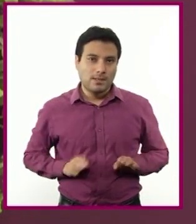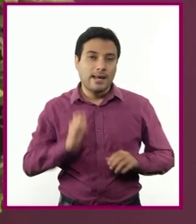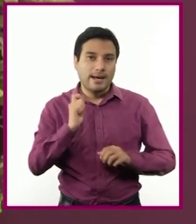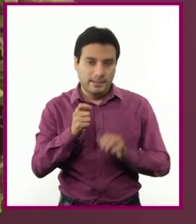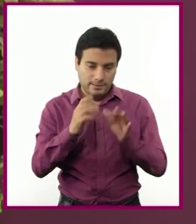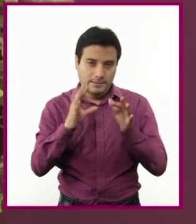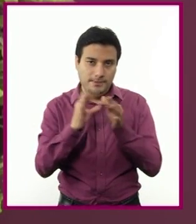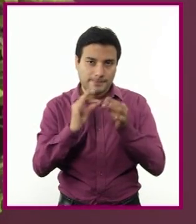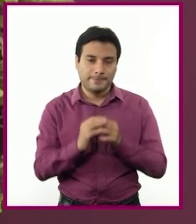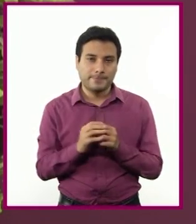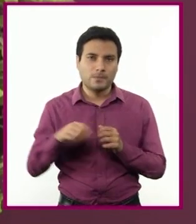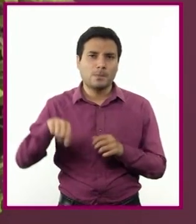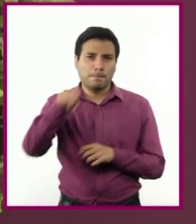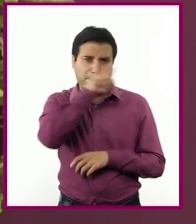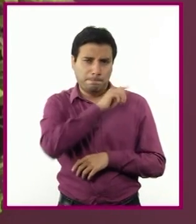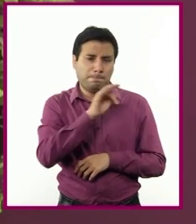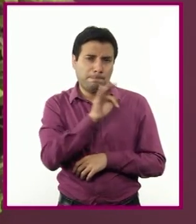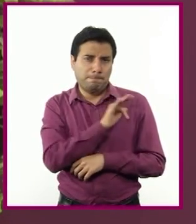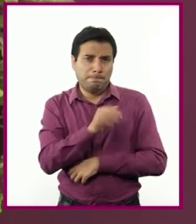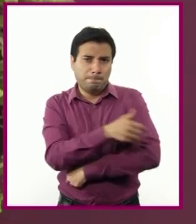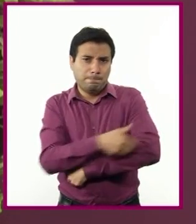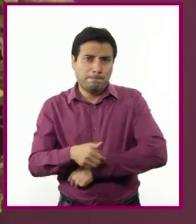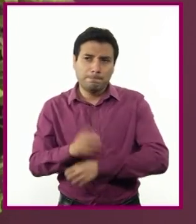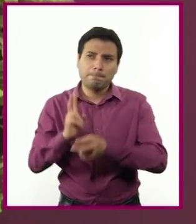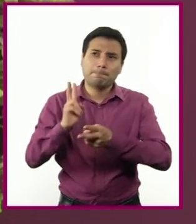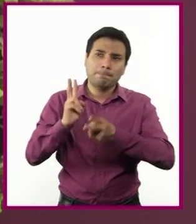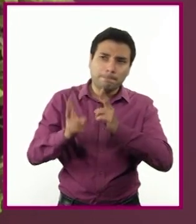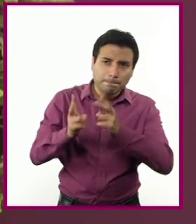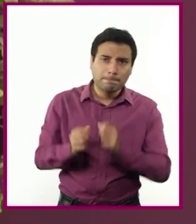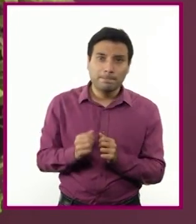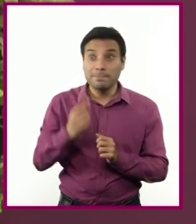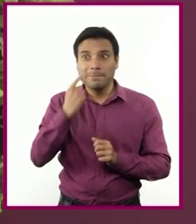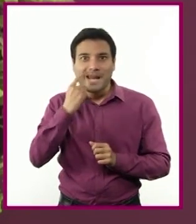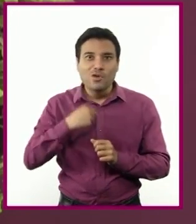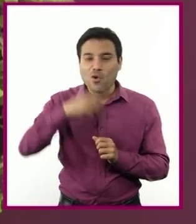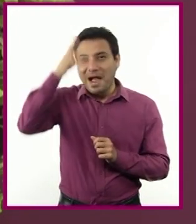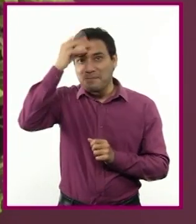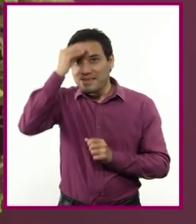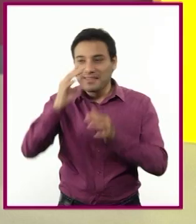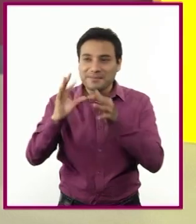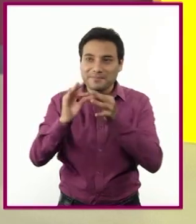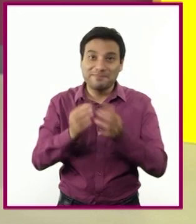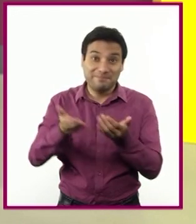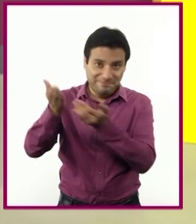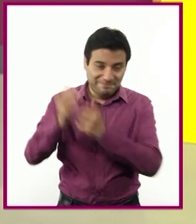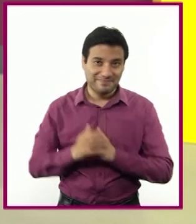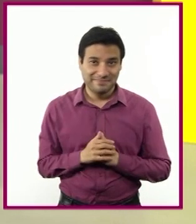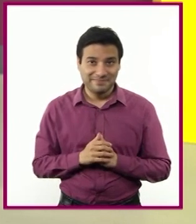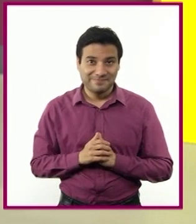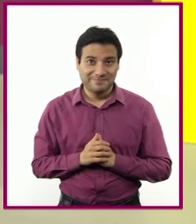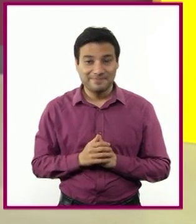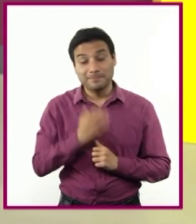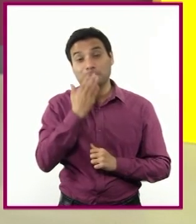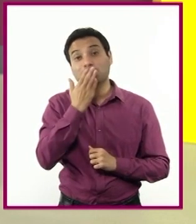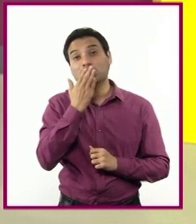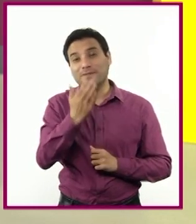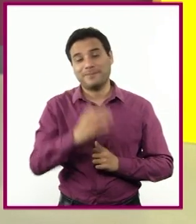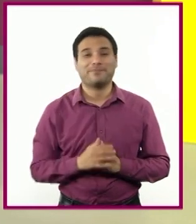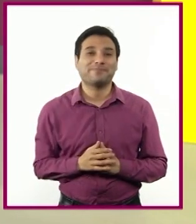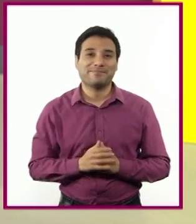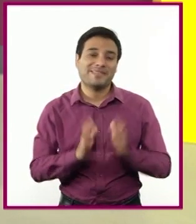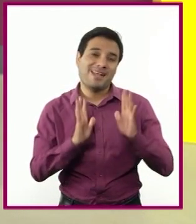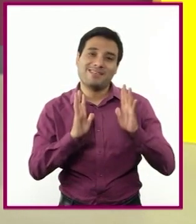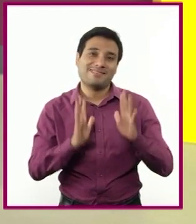tanto, les invito a comentar en familia los aprendizajes que lograron el día de hoy. Bien, hemos